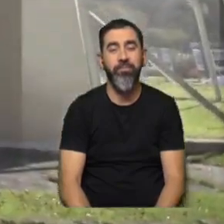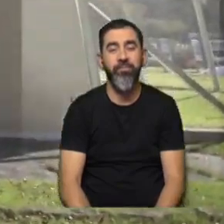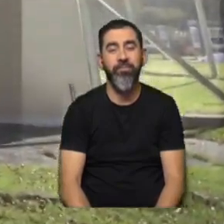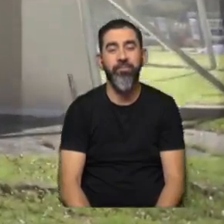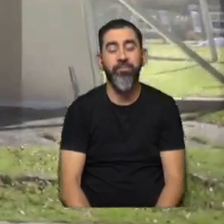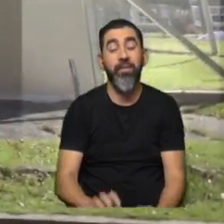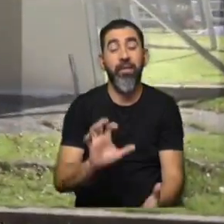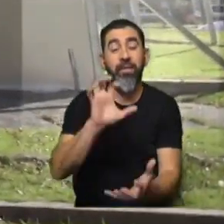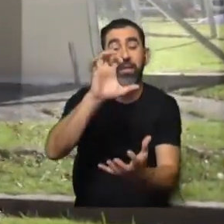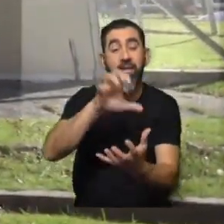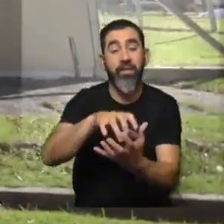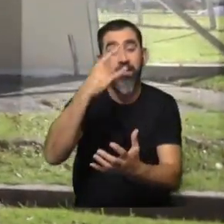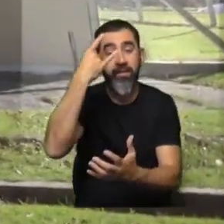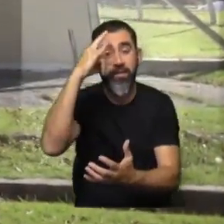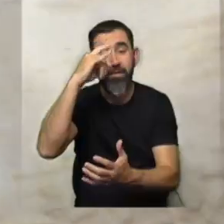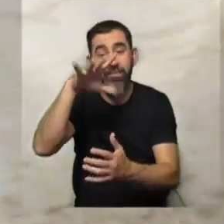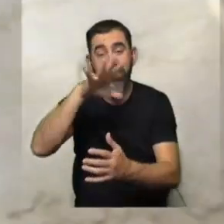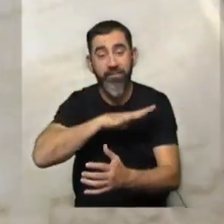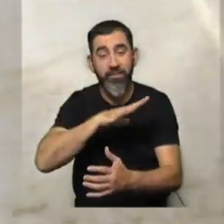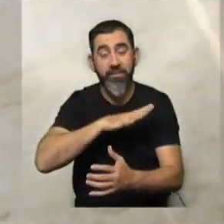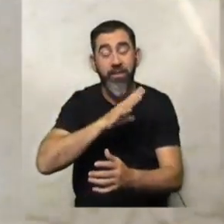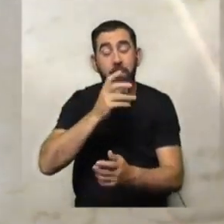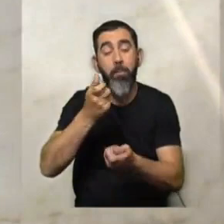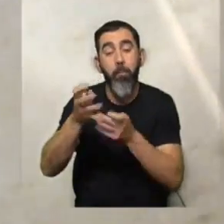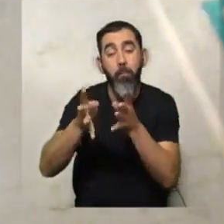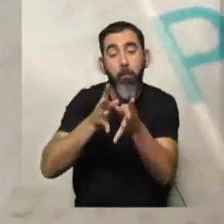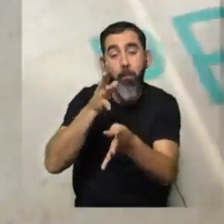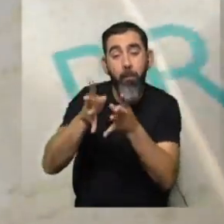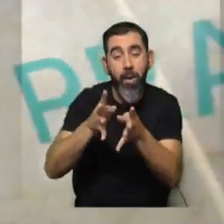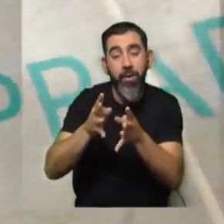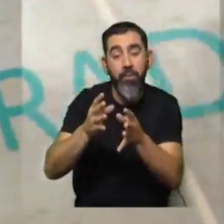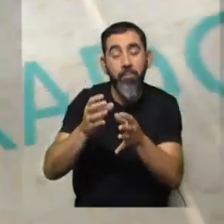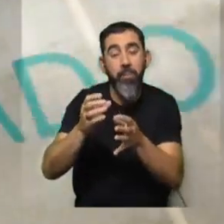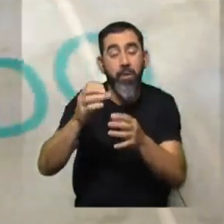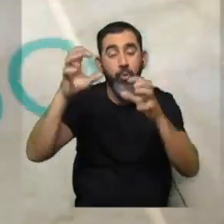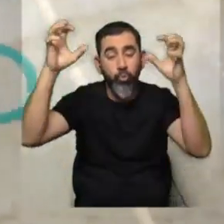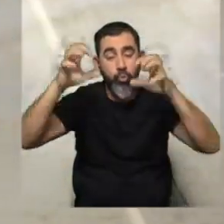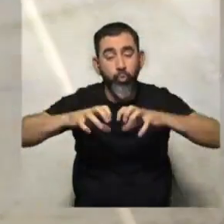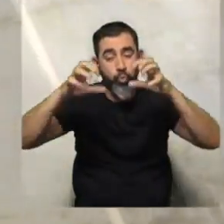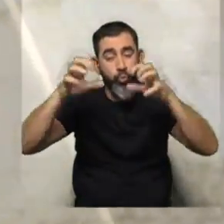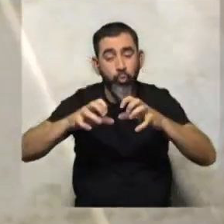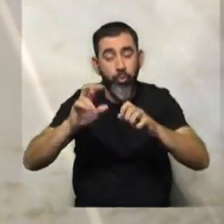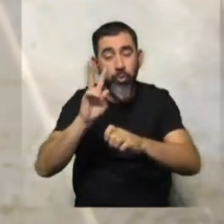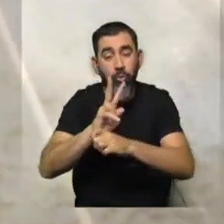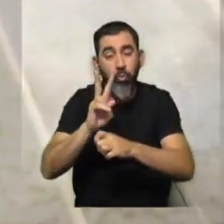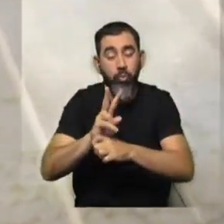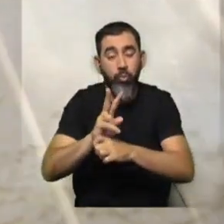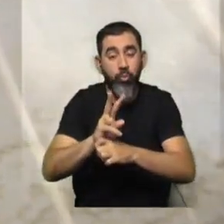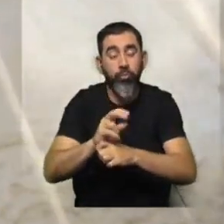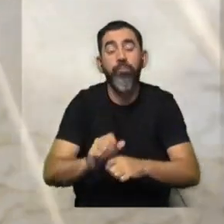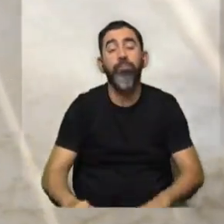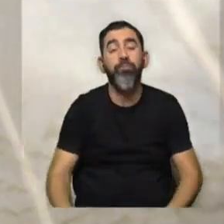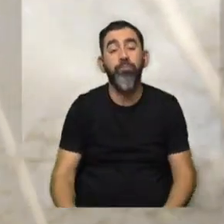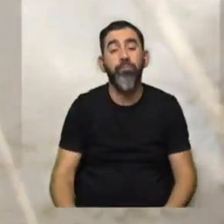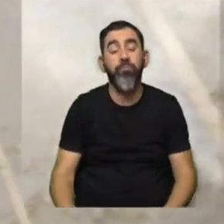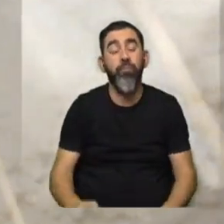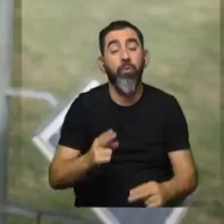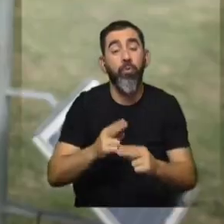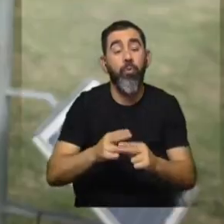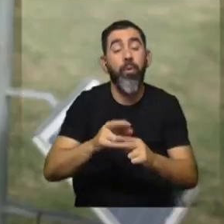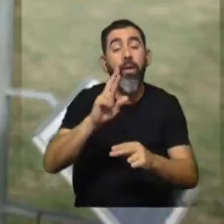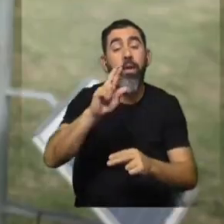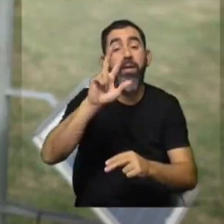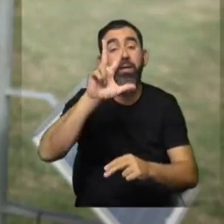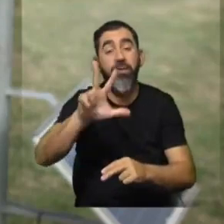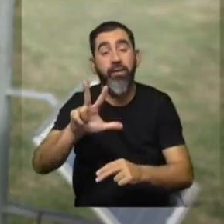En la estación convencional de Prado tenemos los instrumentos para medir la precipitación, que son dos pluviómetros, uno que se llama R3,